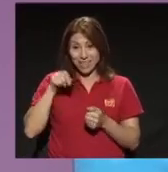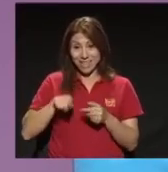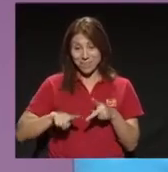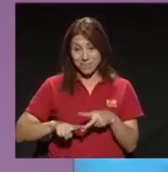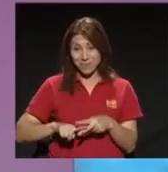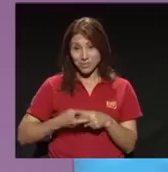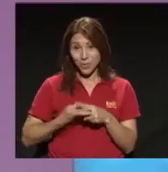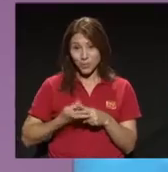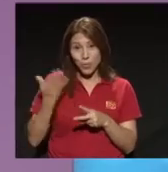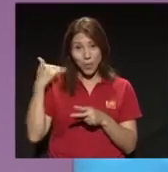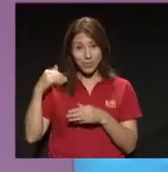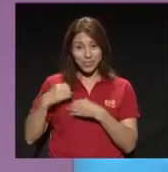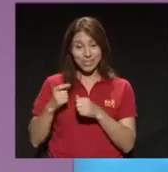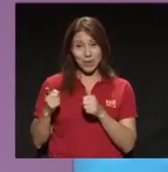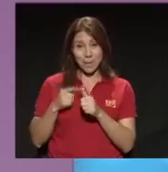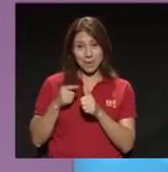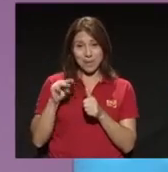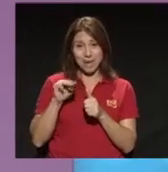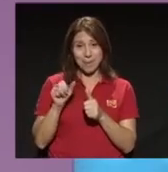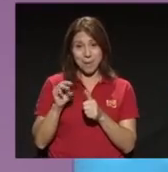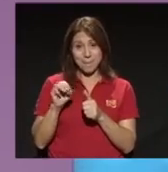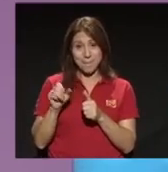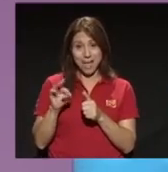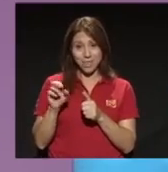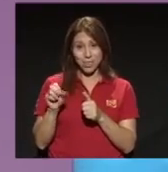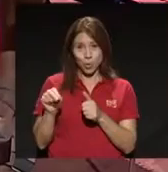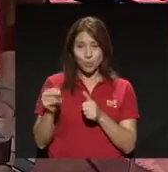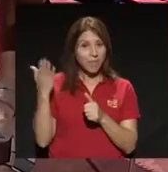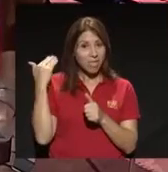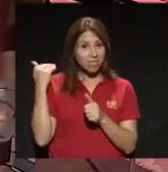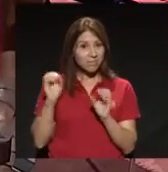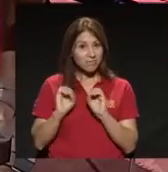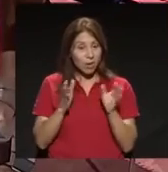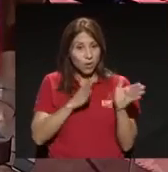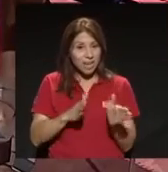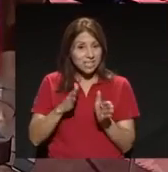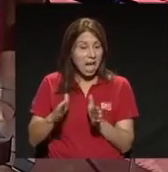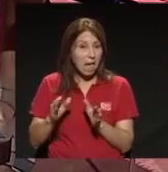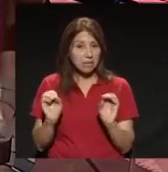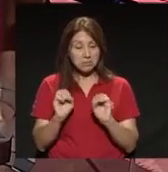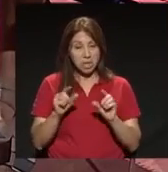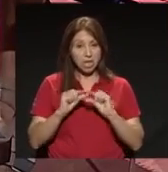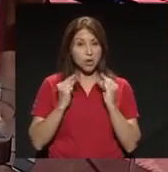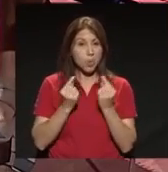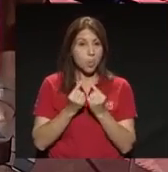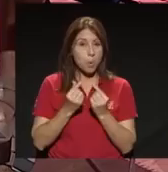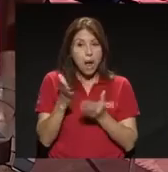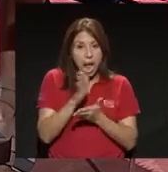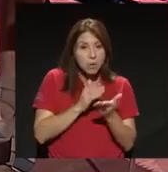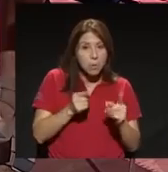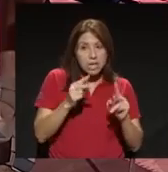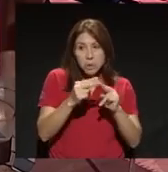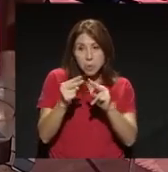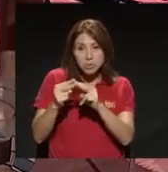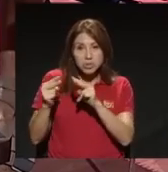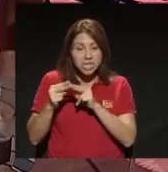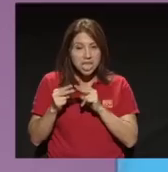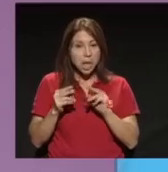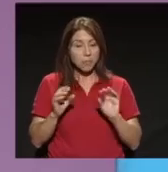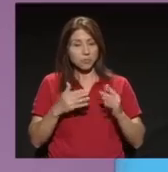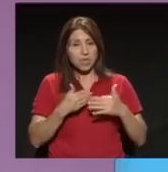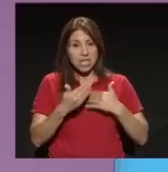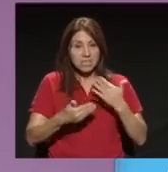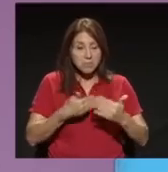y cuando la primera matón si no estábamos organizadas no teníamos grupo éramos amigas que nos conocíamos algunas y otras que nos hemos contactando